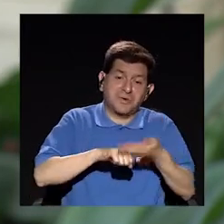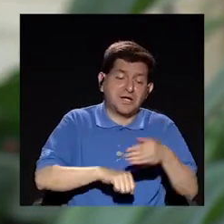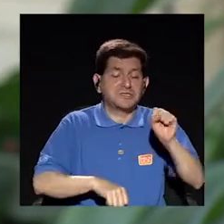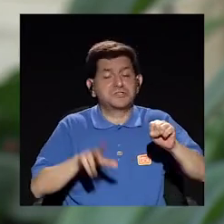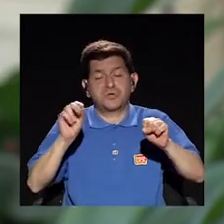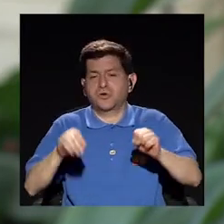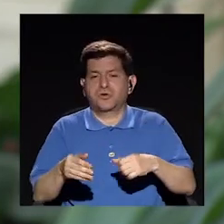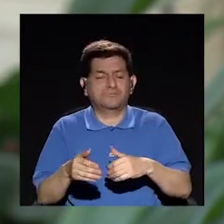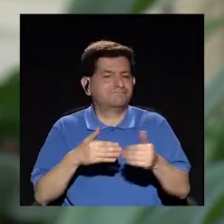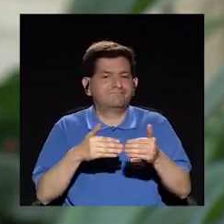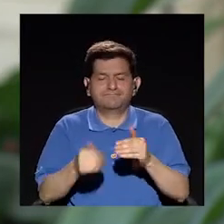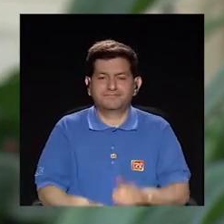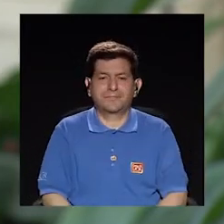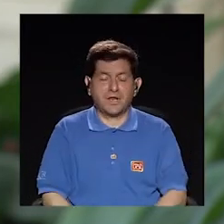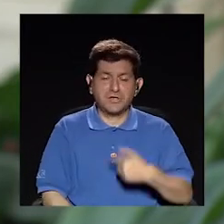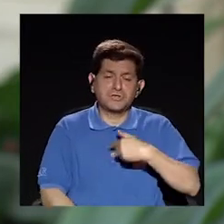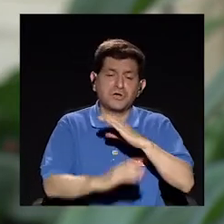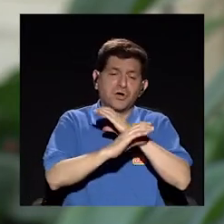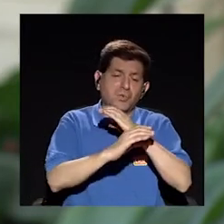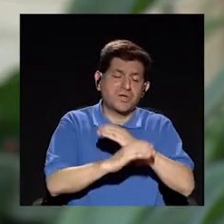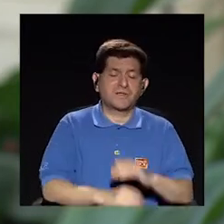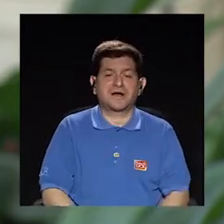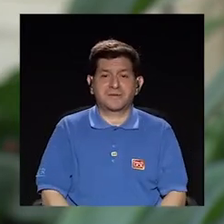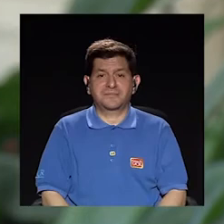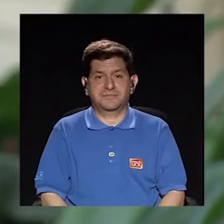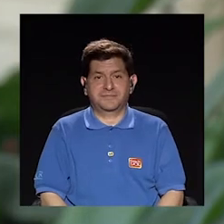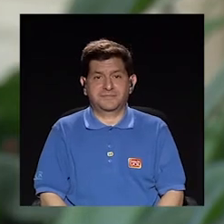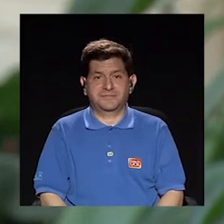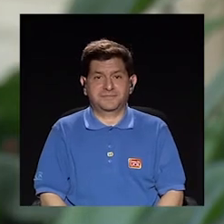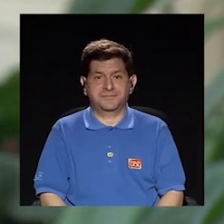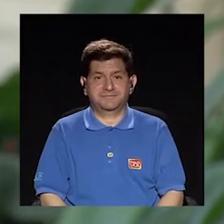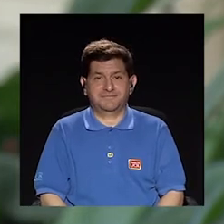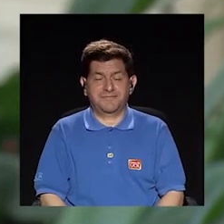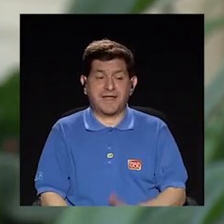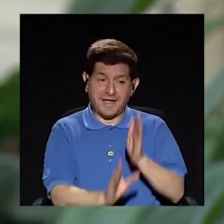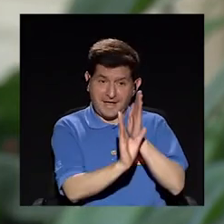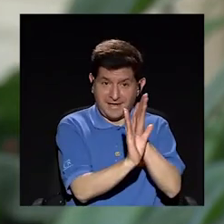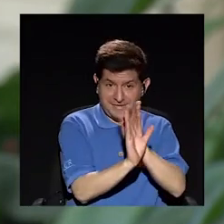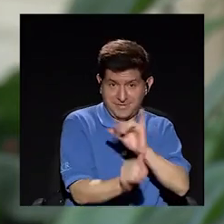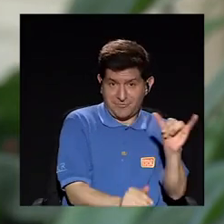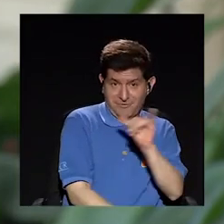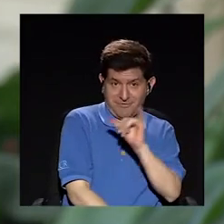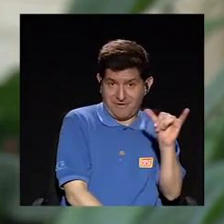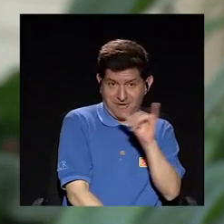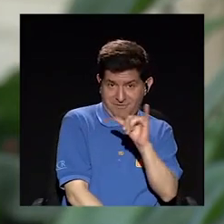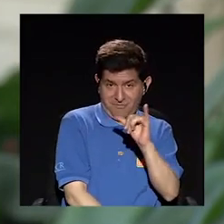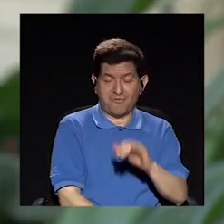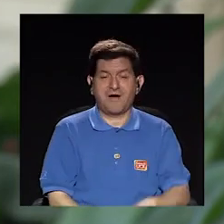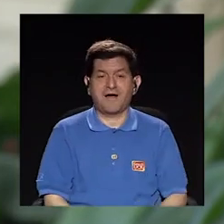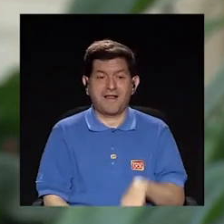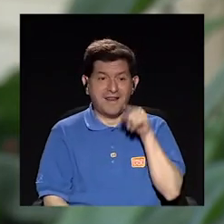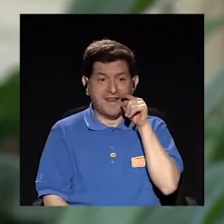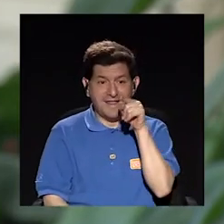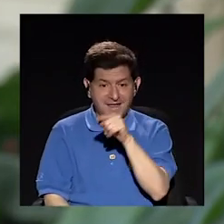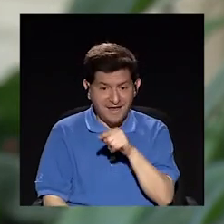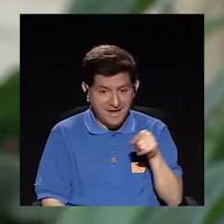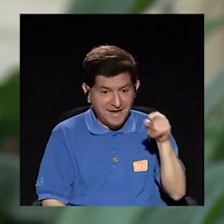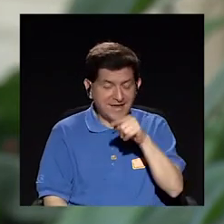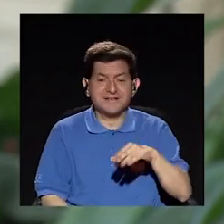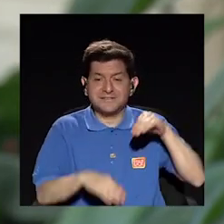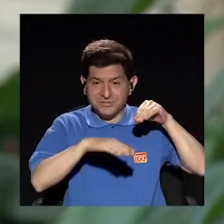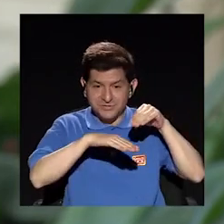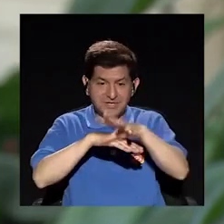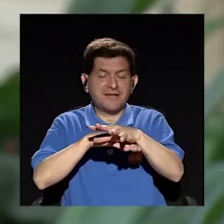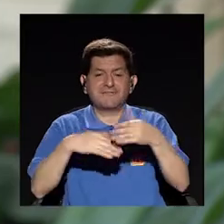embarazada, no puedo quedar embarazada, me voy a cuidar, no me voy a cuidar, etcétera? Entonces, a nivel psicológico también, esas son